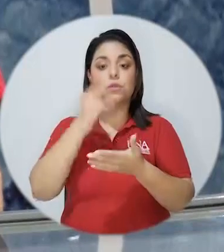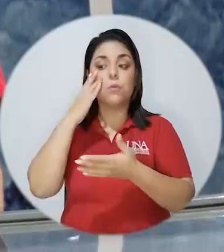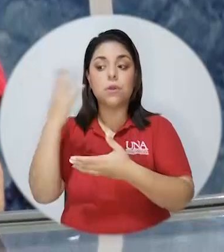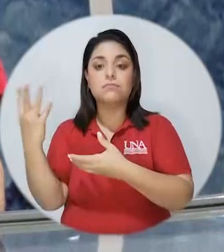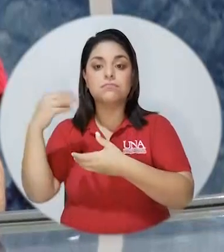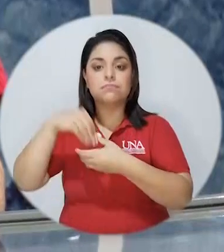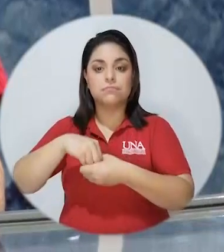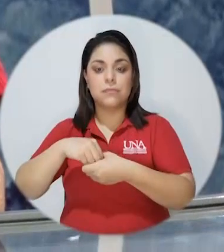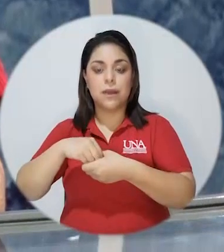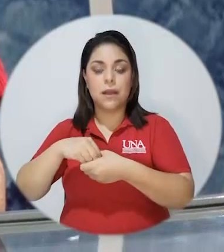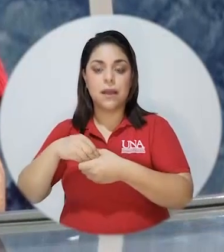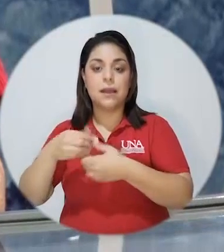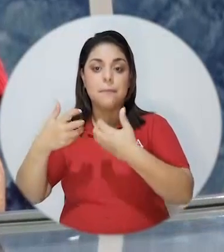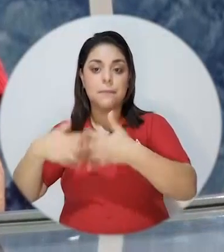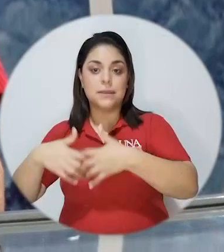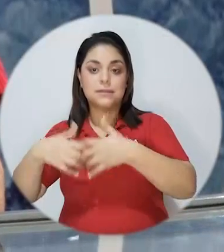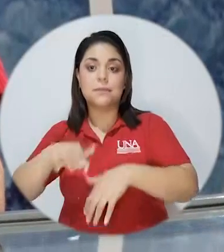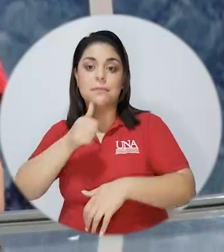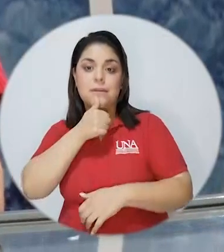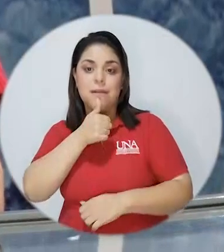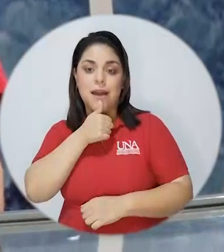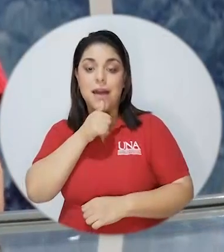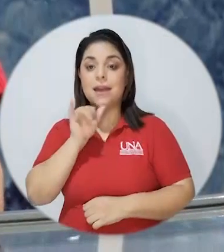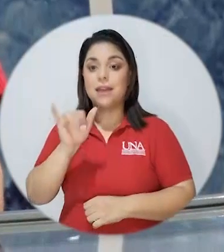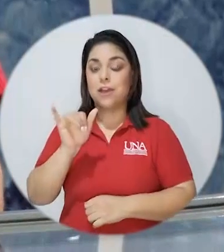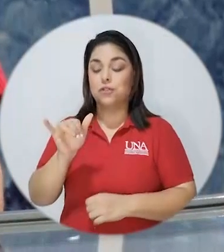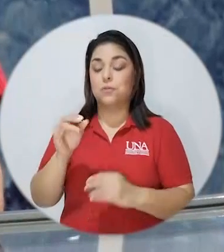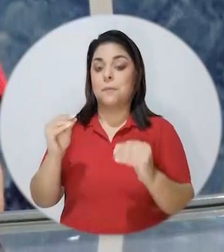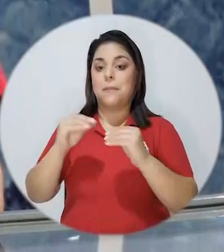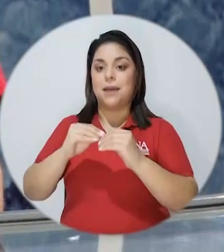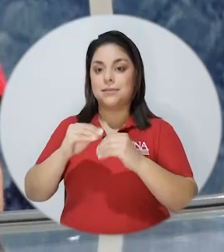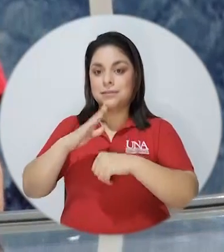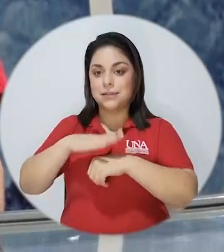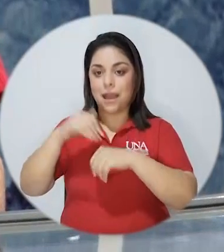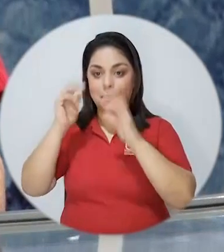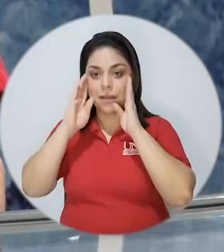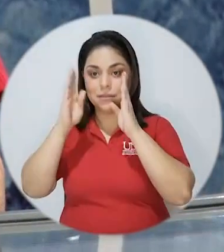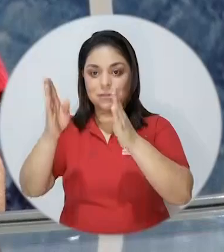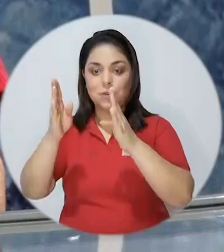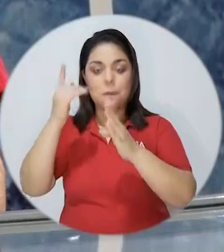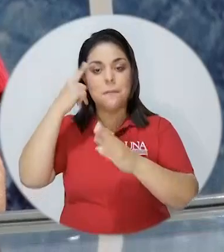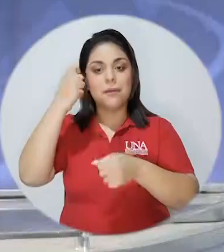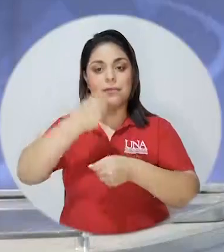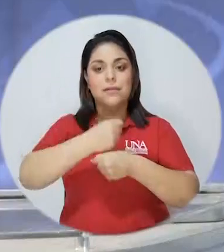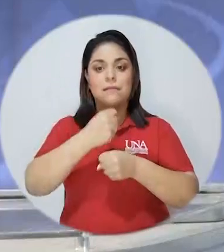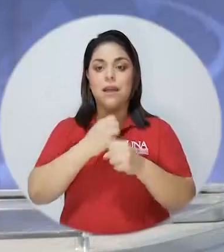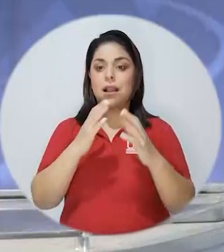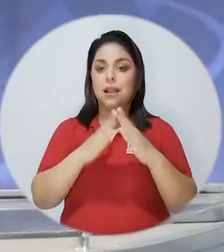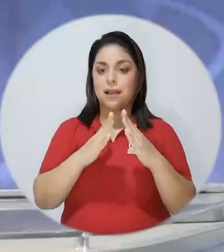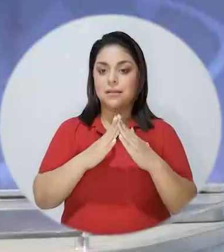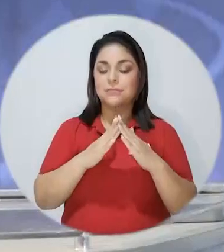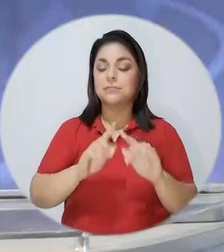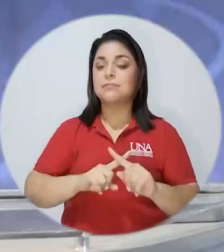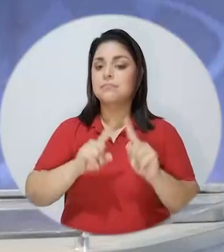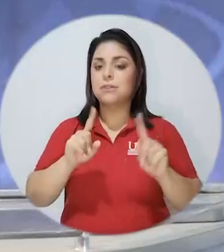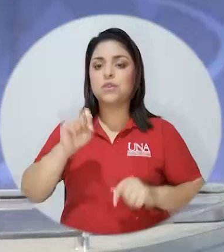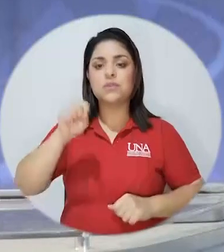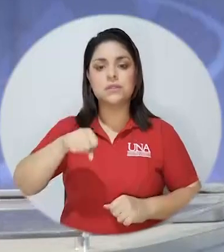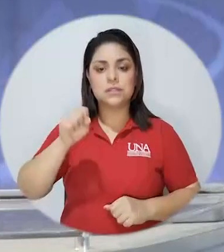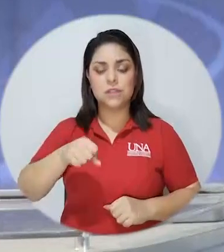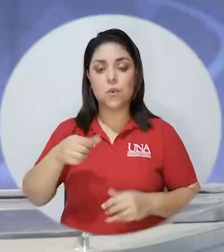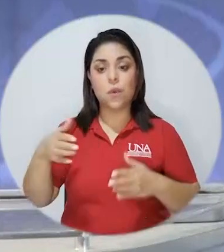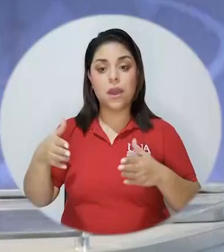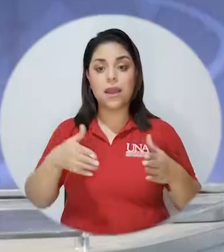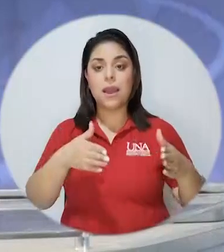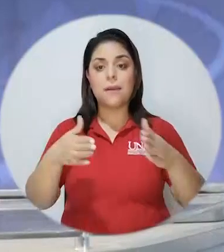privado, que eso es algo que realmente viene a llamar mucho la atención sobre el teletrabajo. Pero sí, ha sido un camino